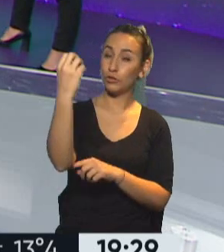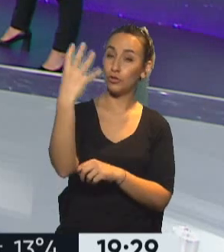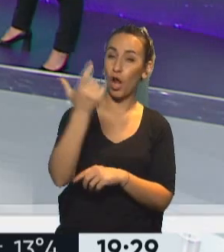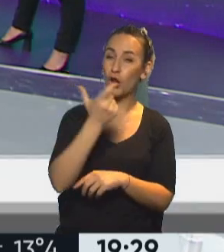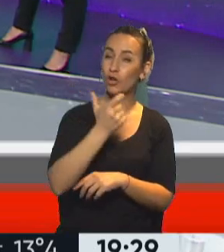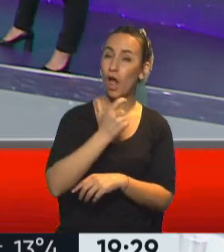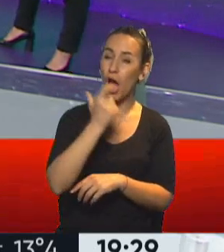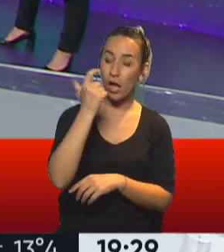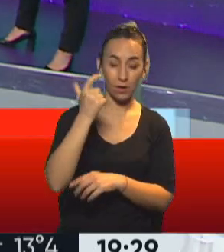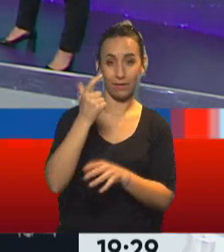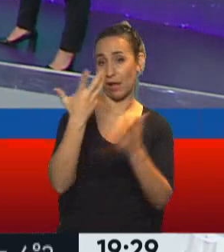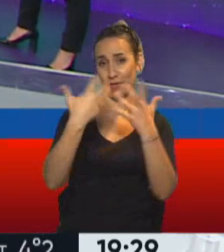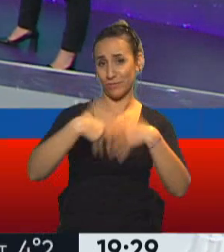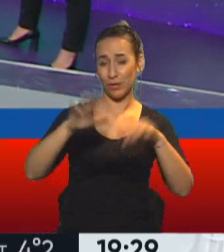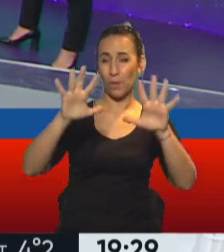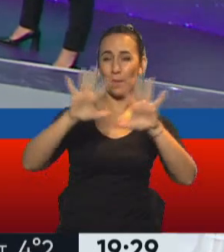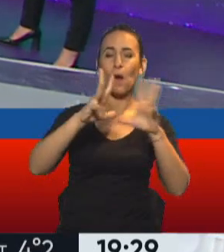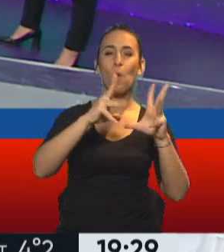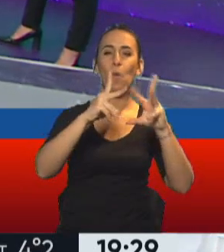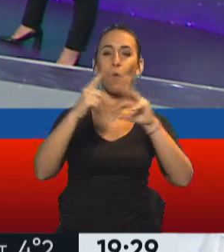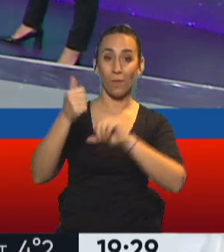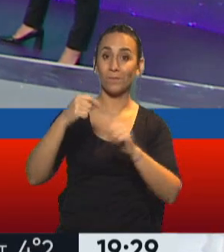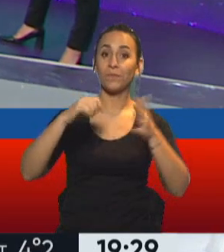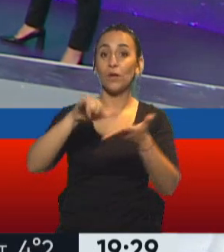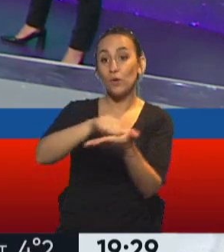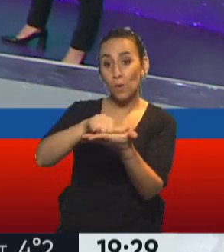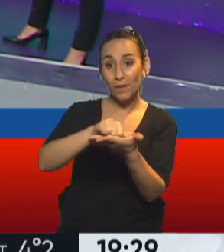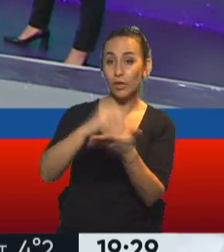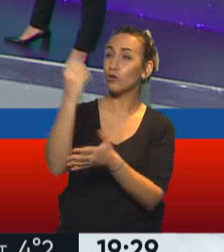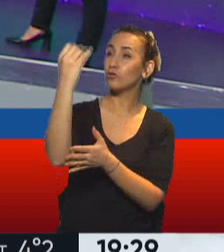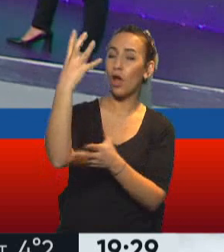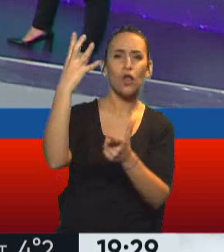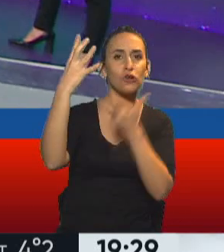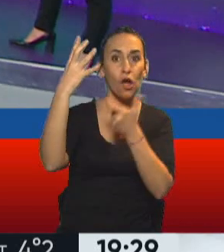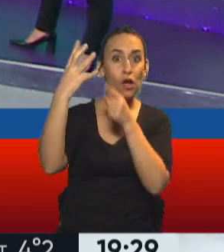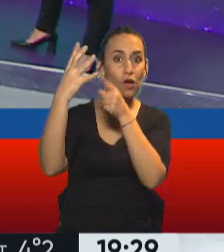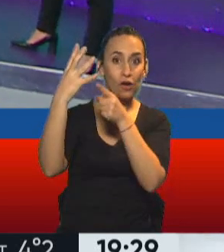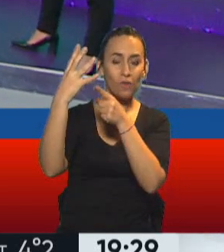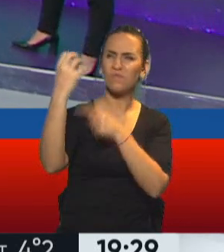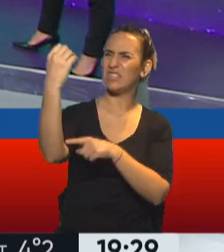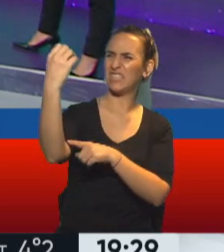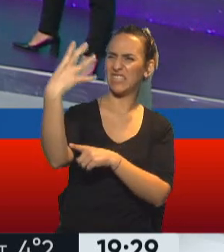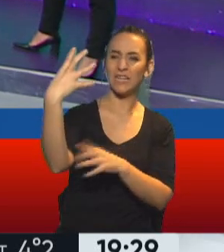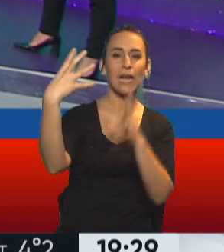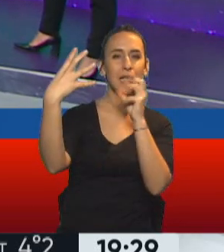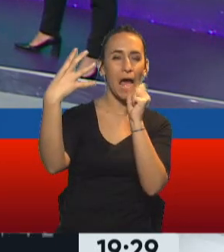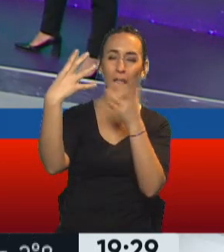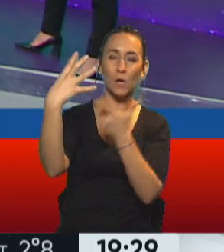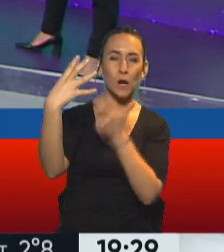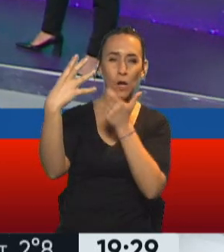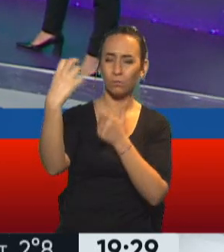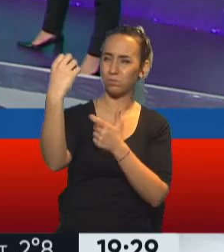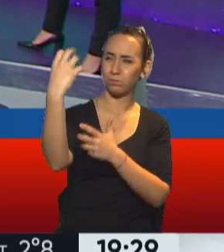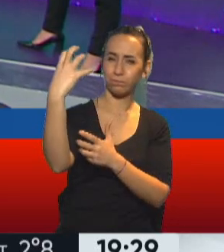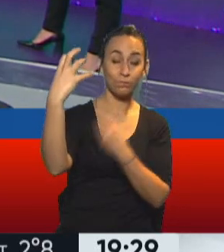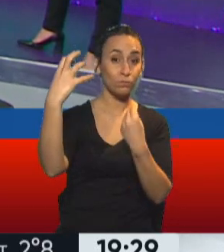mucho humo, ¿no? Bueno, acá estamos viendo la ciudad de Nueva York con un sol rojo, producto justamente el efecto de ese sol anaranjado es por